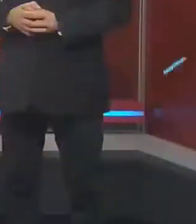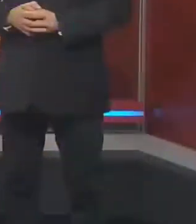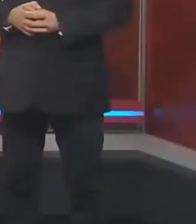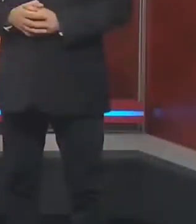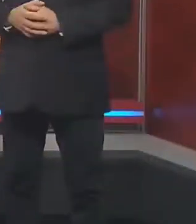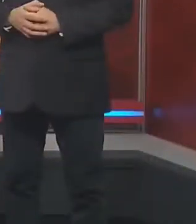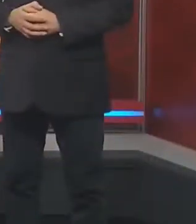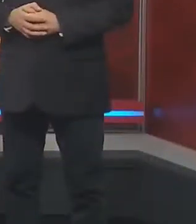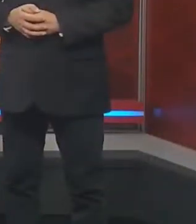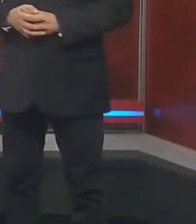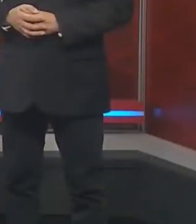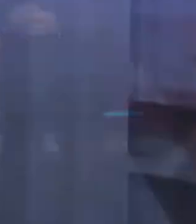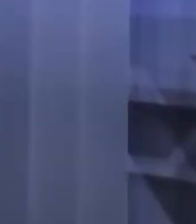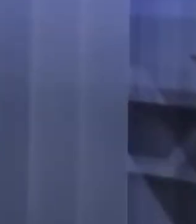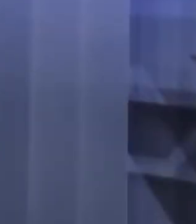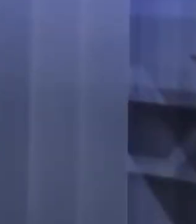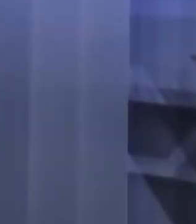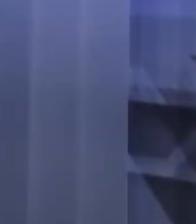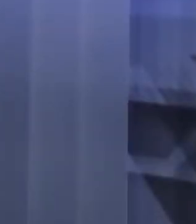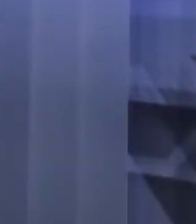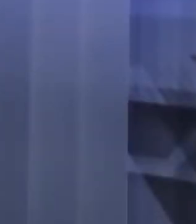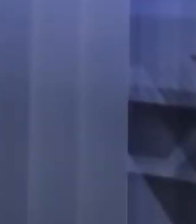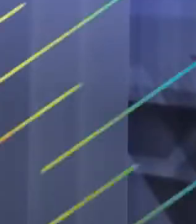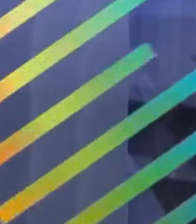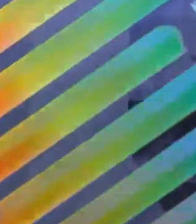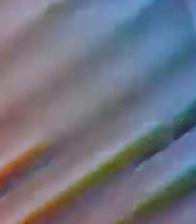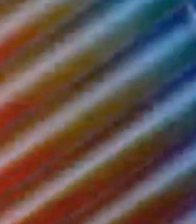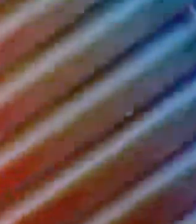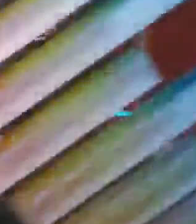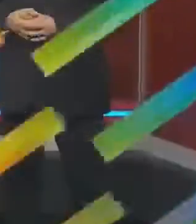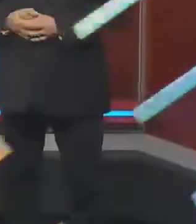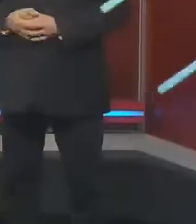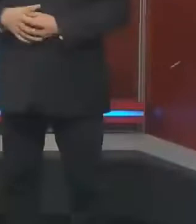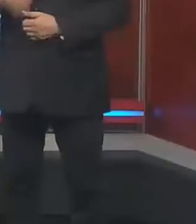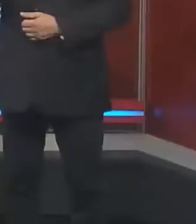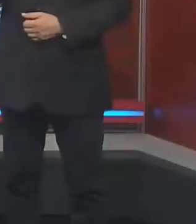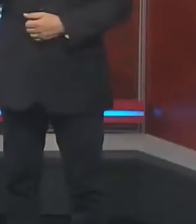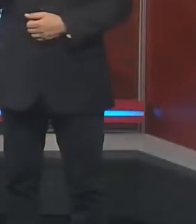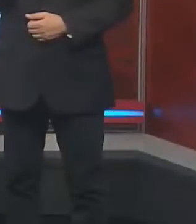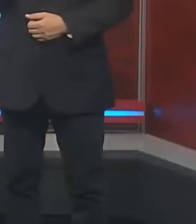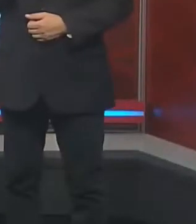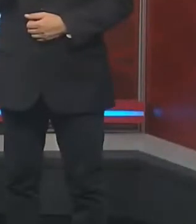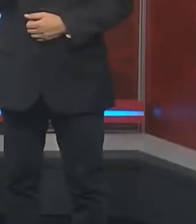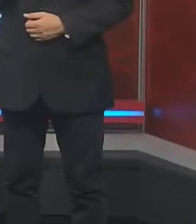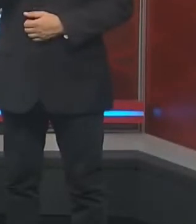caravaca tarapacá antofagasta